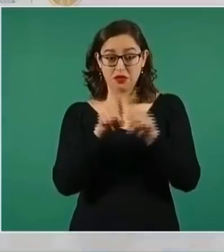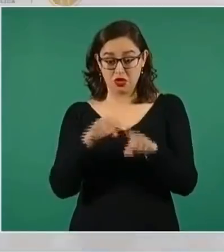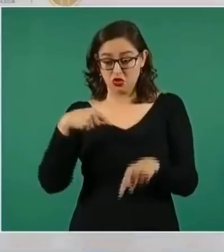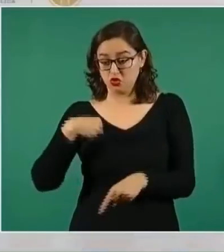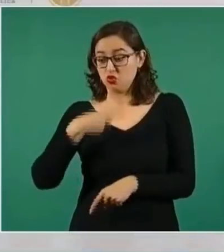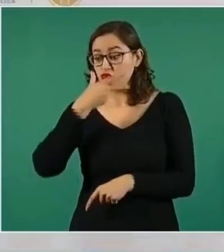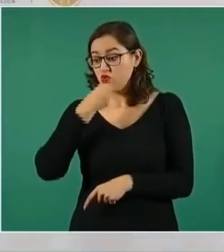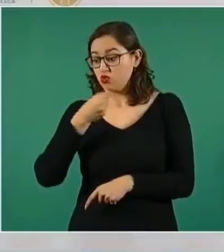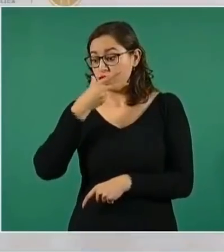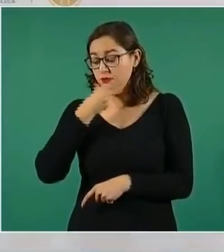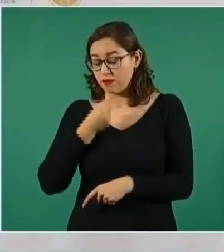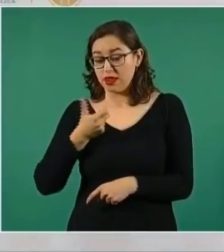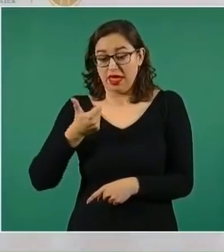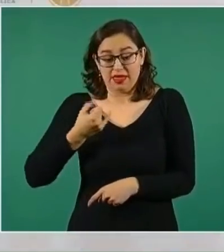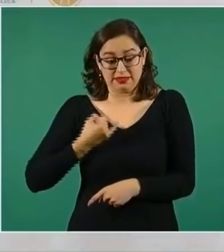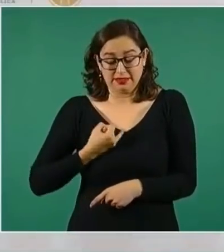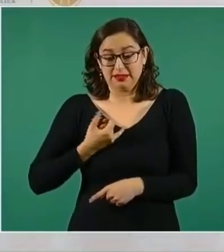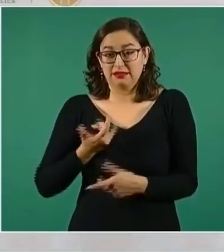la ambición,